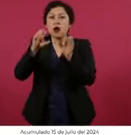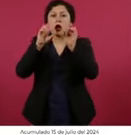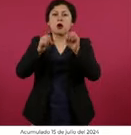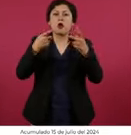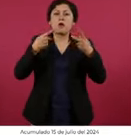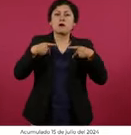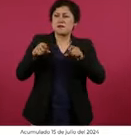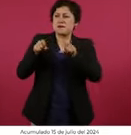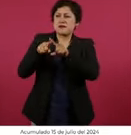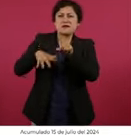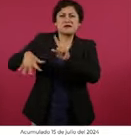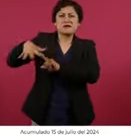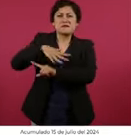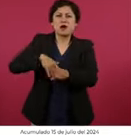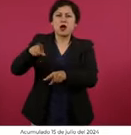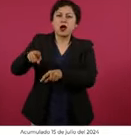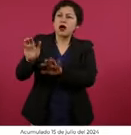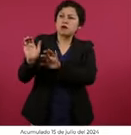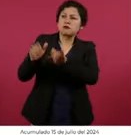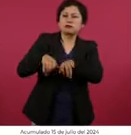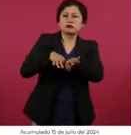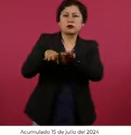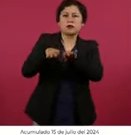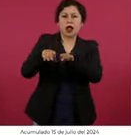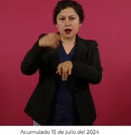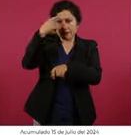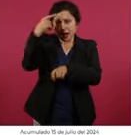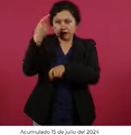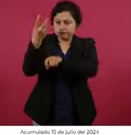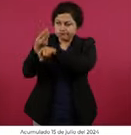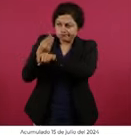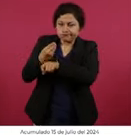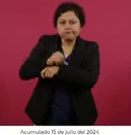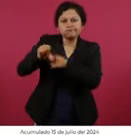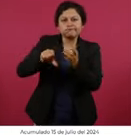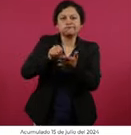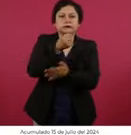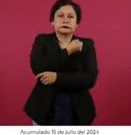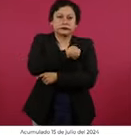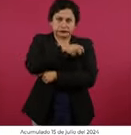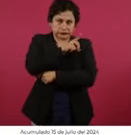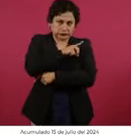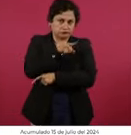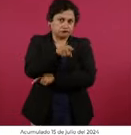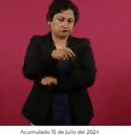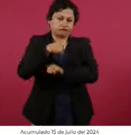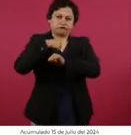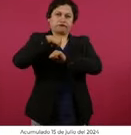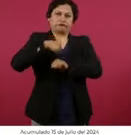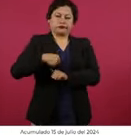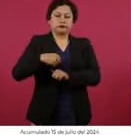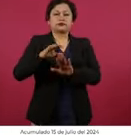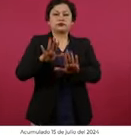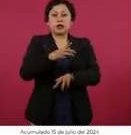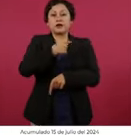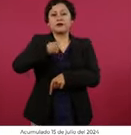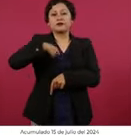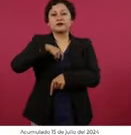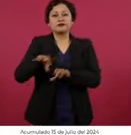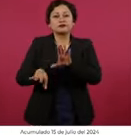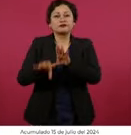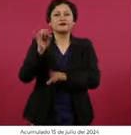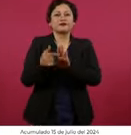de mejora de sus centros de salud. Y hoy quisimos traer algunos de los algunos ejemplos, porque muchos de los comités